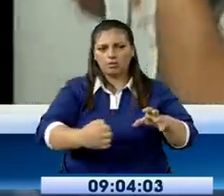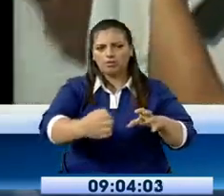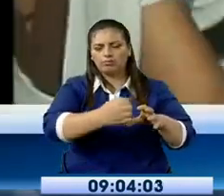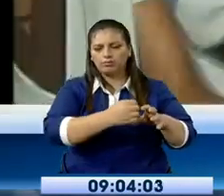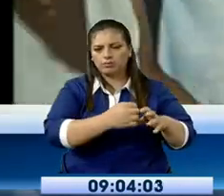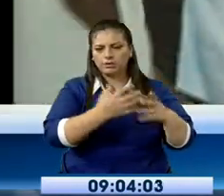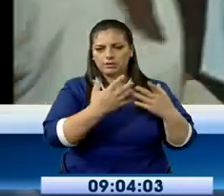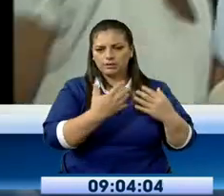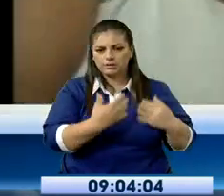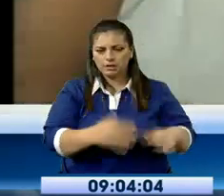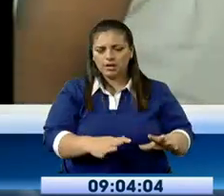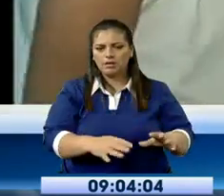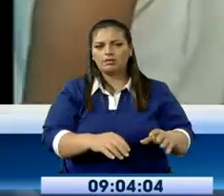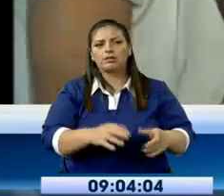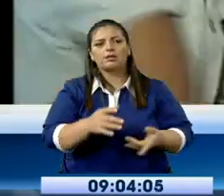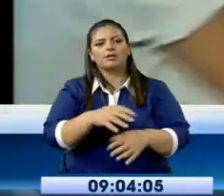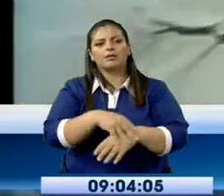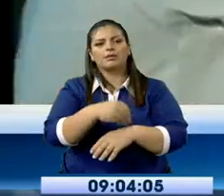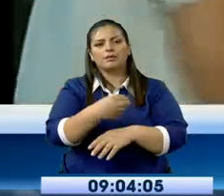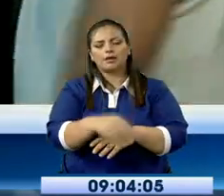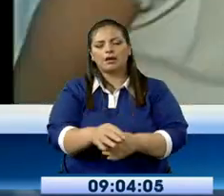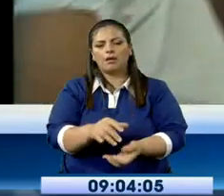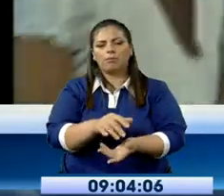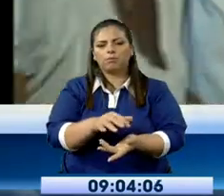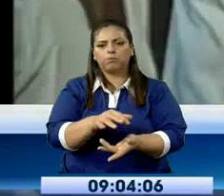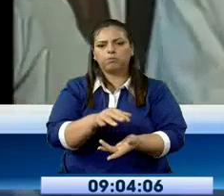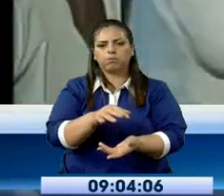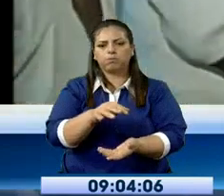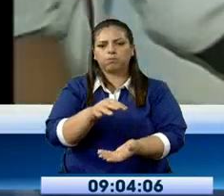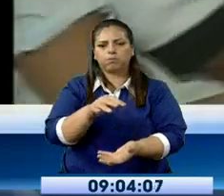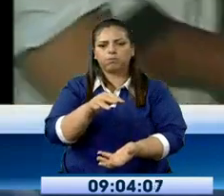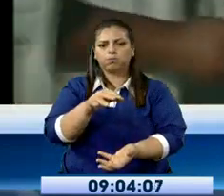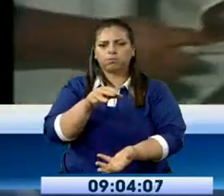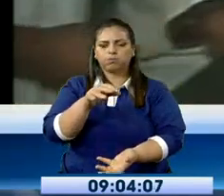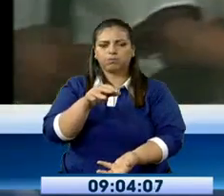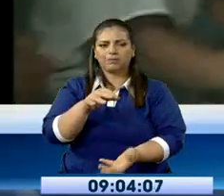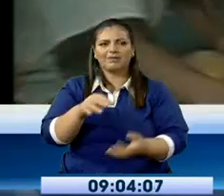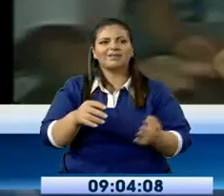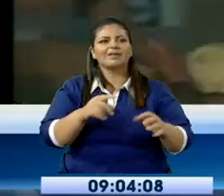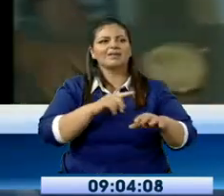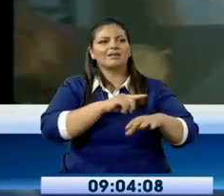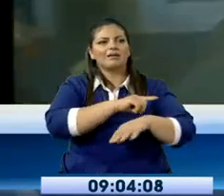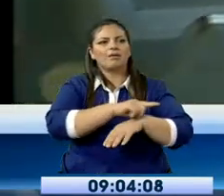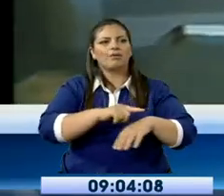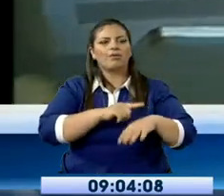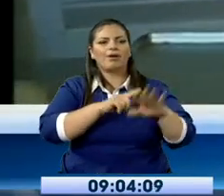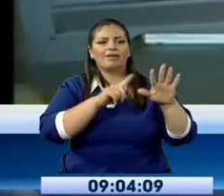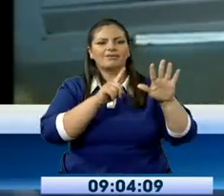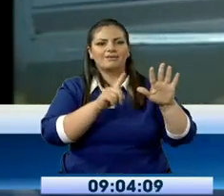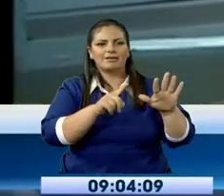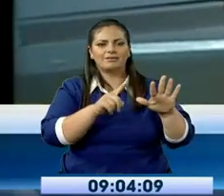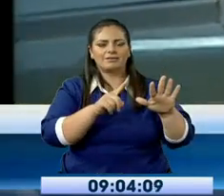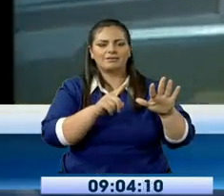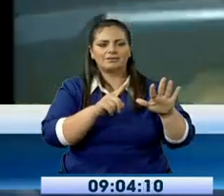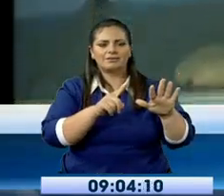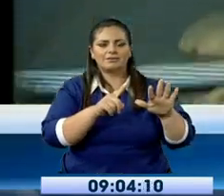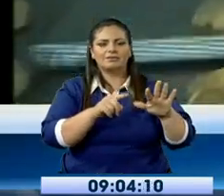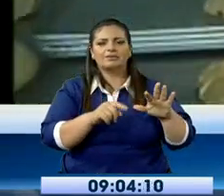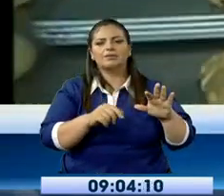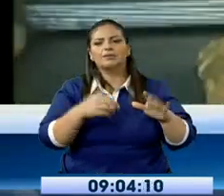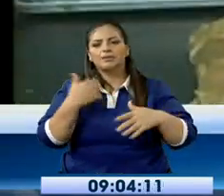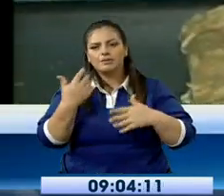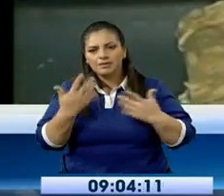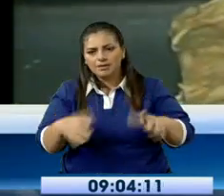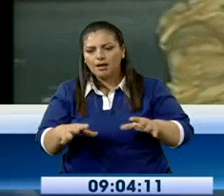claro. Fermentación, 6 horas. Tienen que reposar. O sea, no es que de una ya se los va a meter al horno, no. Tienen que reposar para que crezca, ¿no?